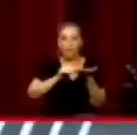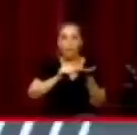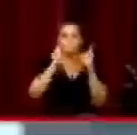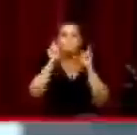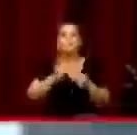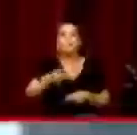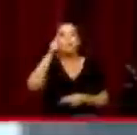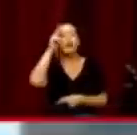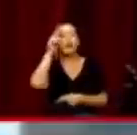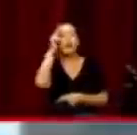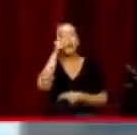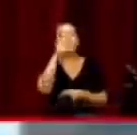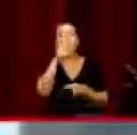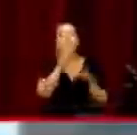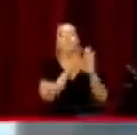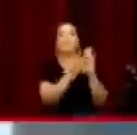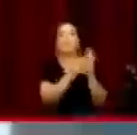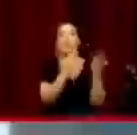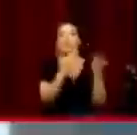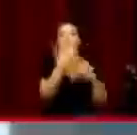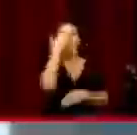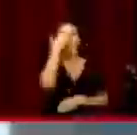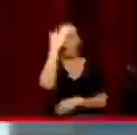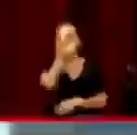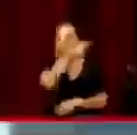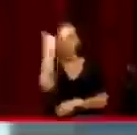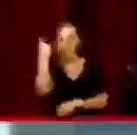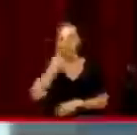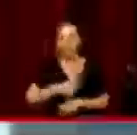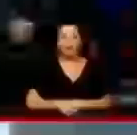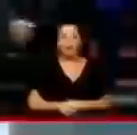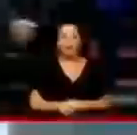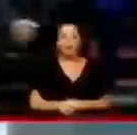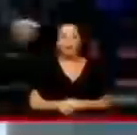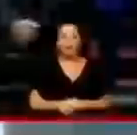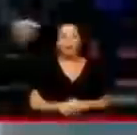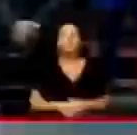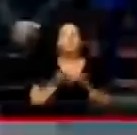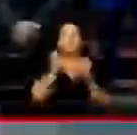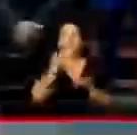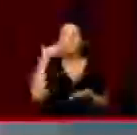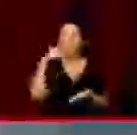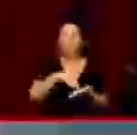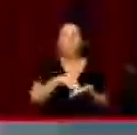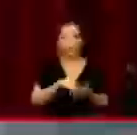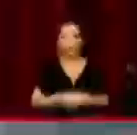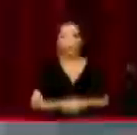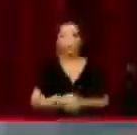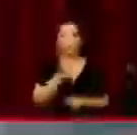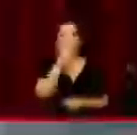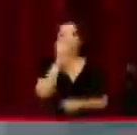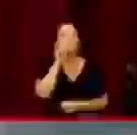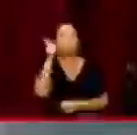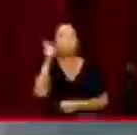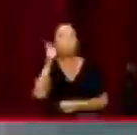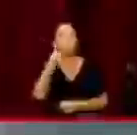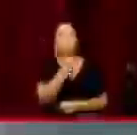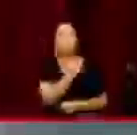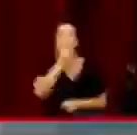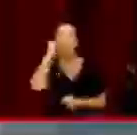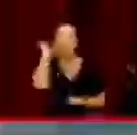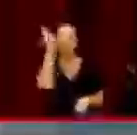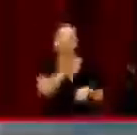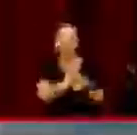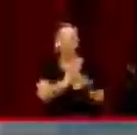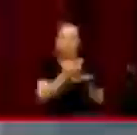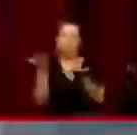el detalle tan práctico de que si los pasajes se puede o no. Yo creo que lo que el fondo está enfocado